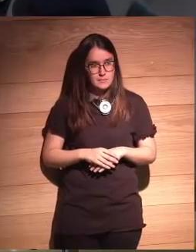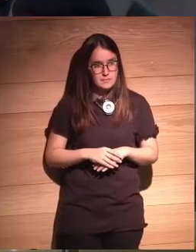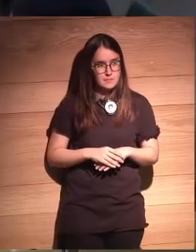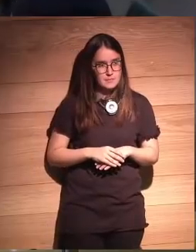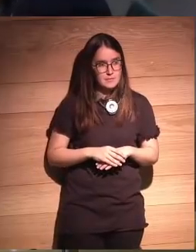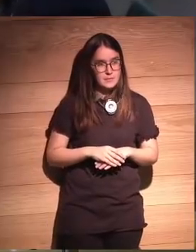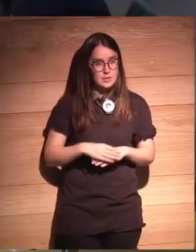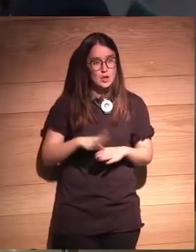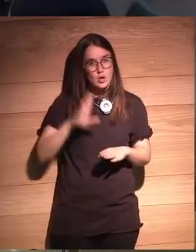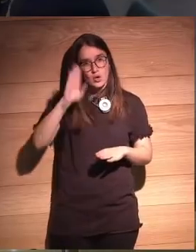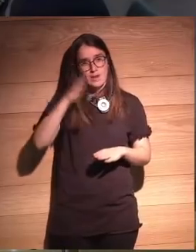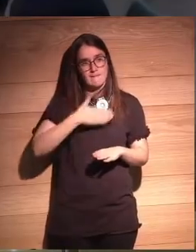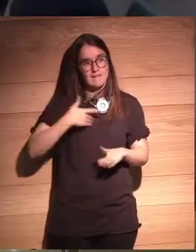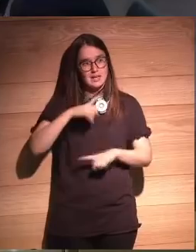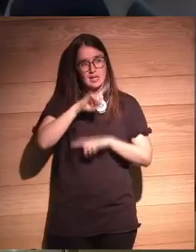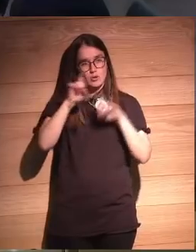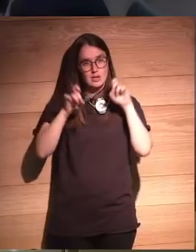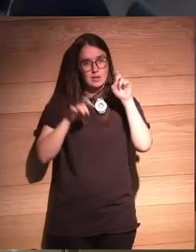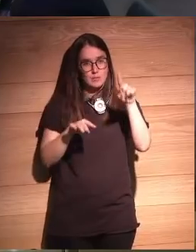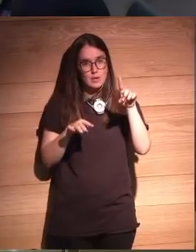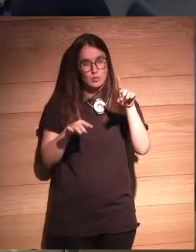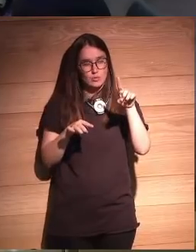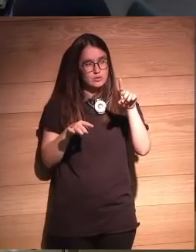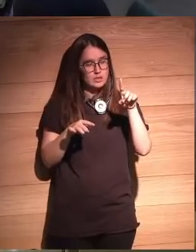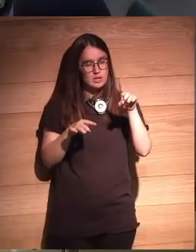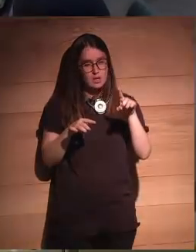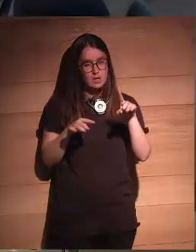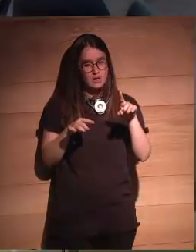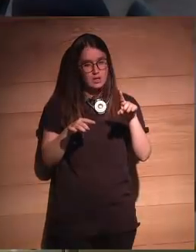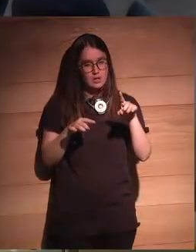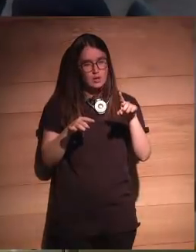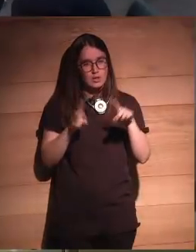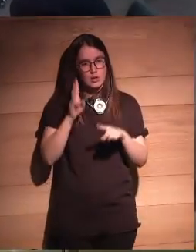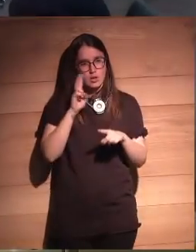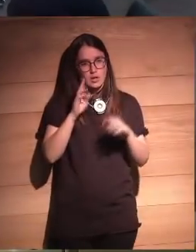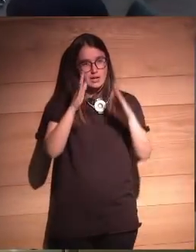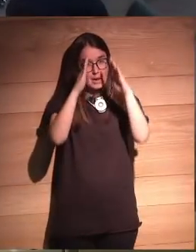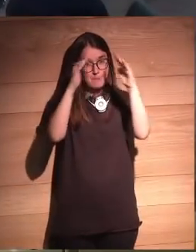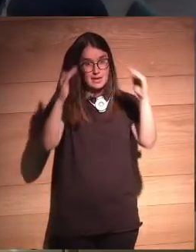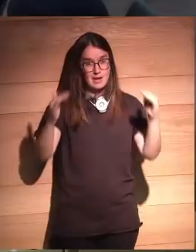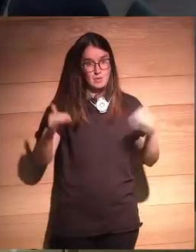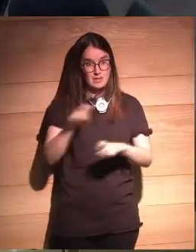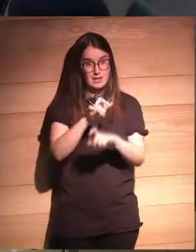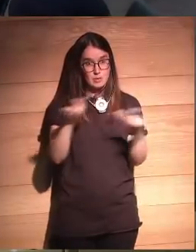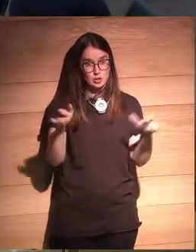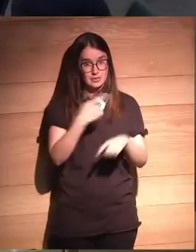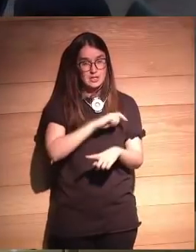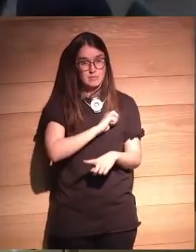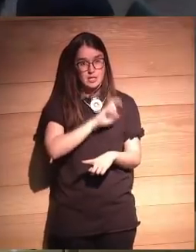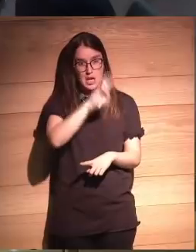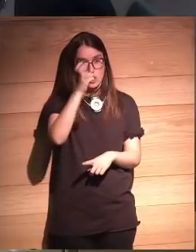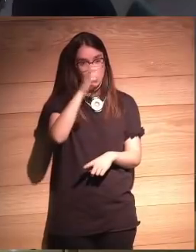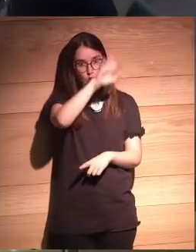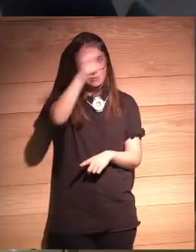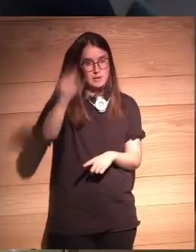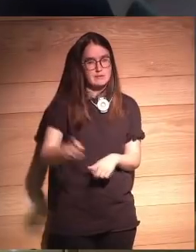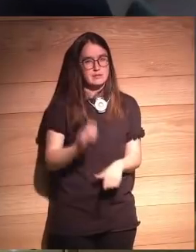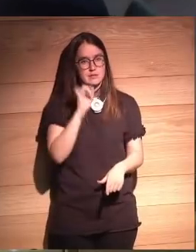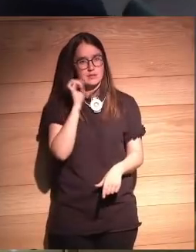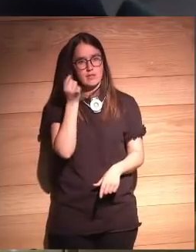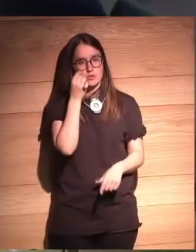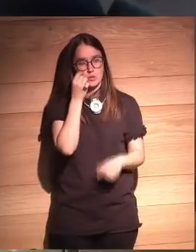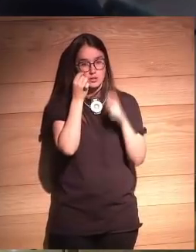Hola, quería hacer una pregunta. Cuando te miras la pirámide de población en España y en otros países, te das cuenta